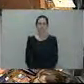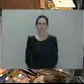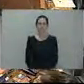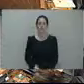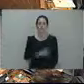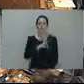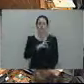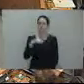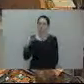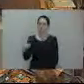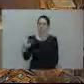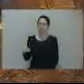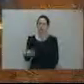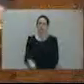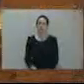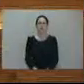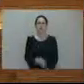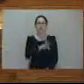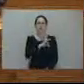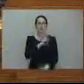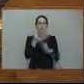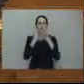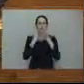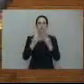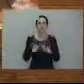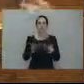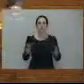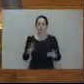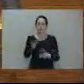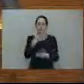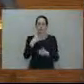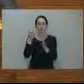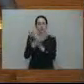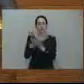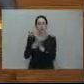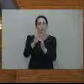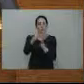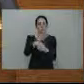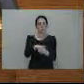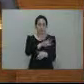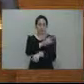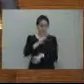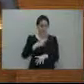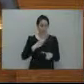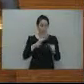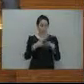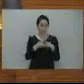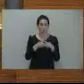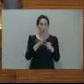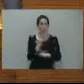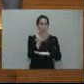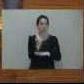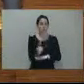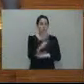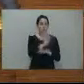Señor presidente, señorías, paso a explicar las razones del voto favorable de mi grupo al dictamen de la Comisión